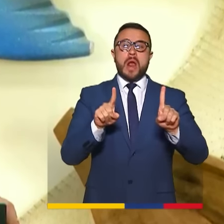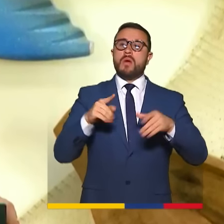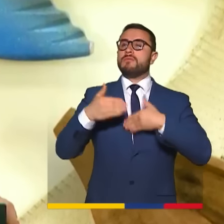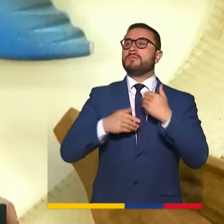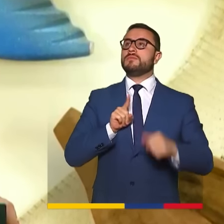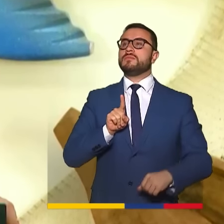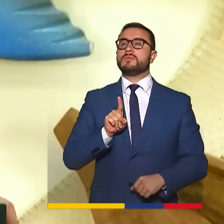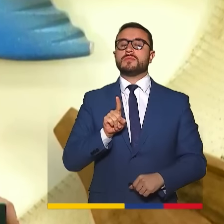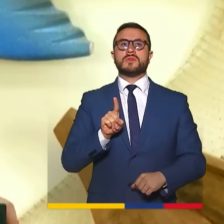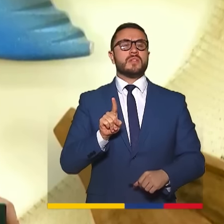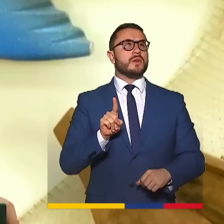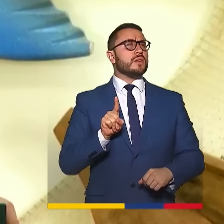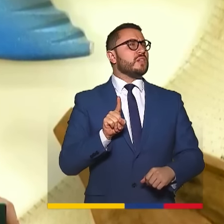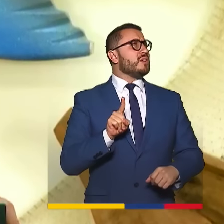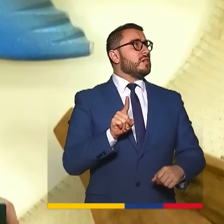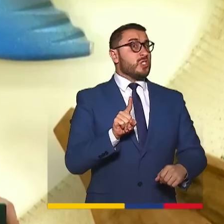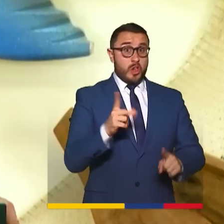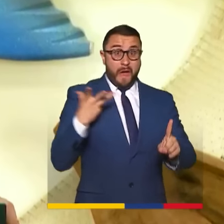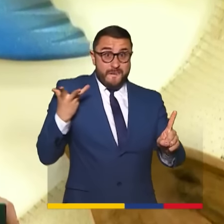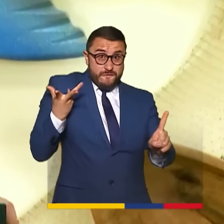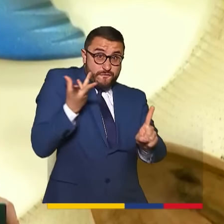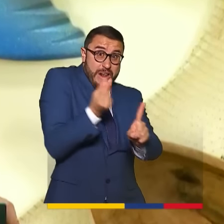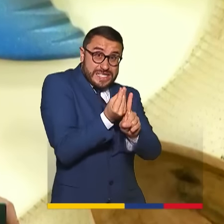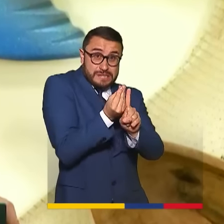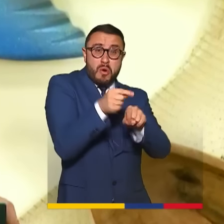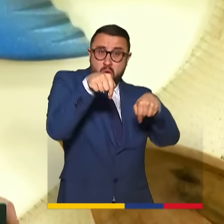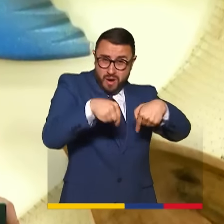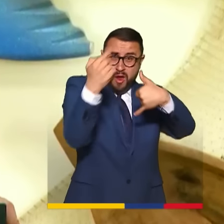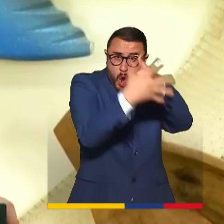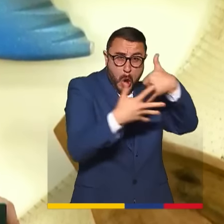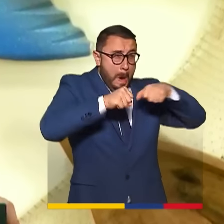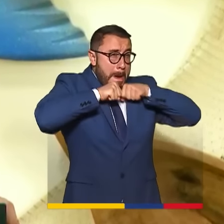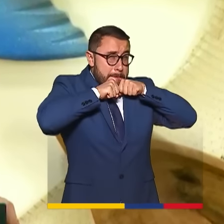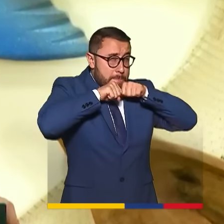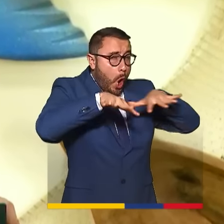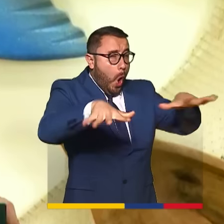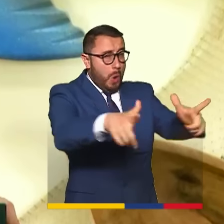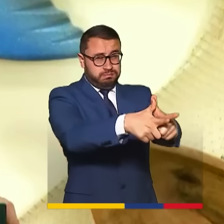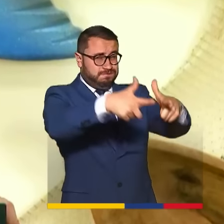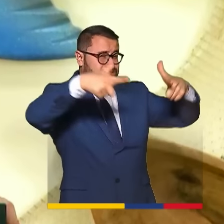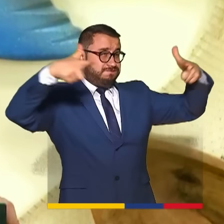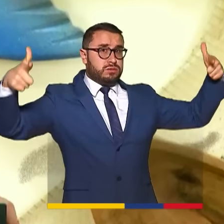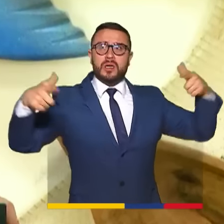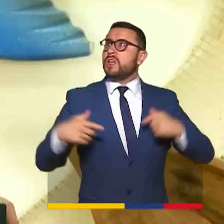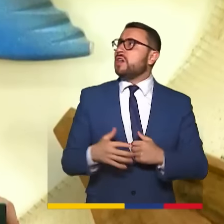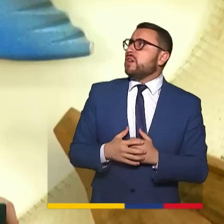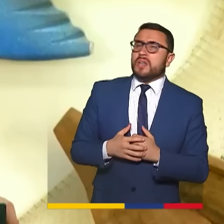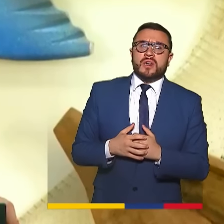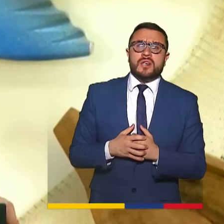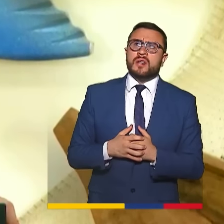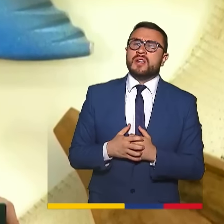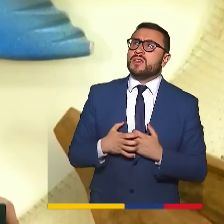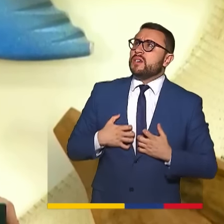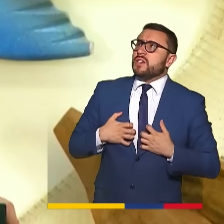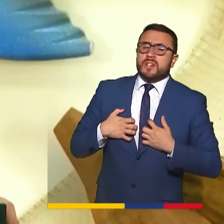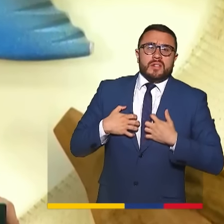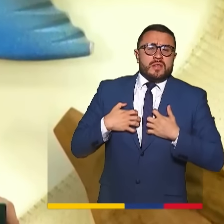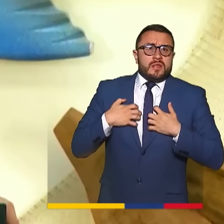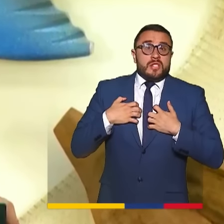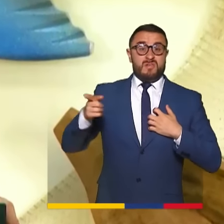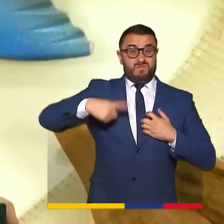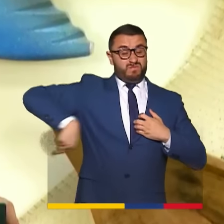las consecuencias de ese fascismo creciente en la sociedad colombiana, en sus clases pudientes, en